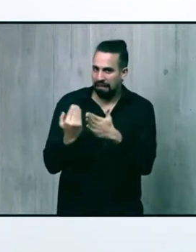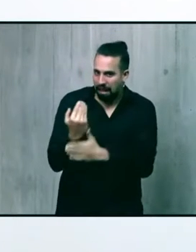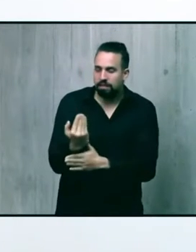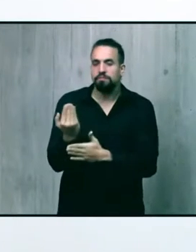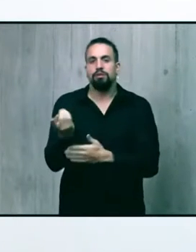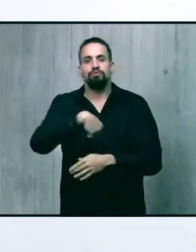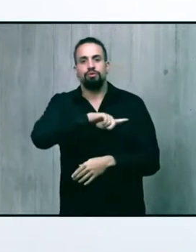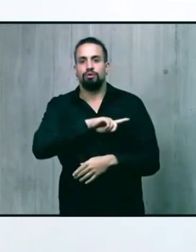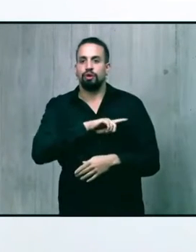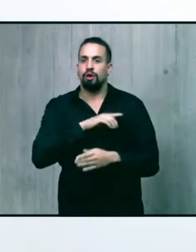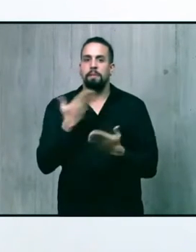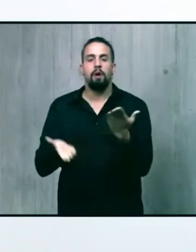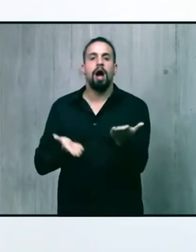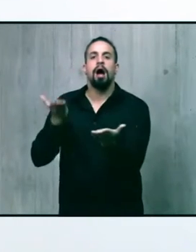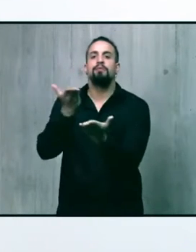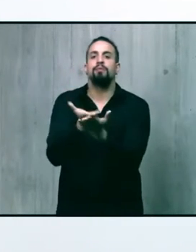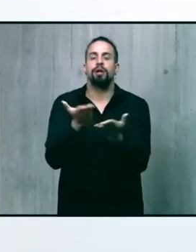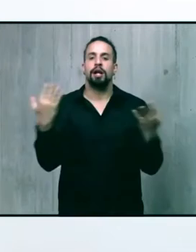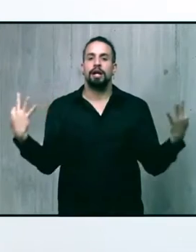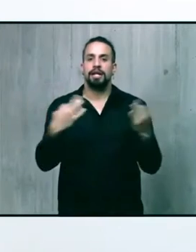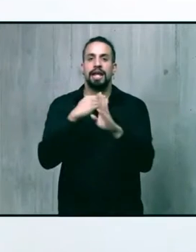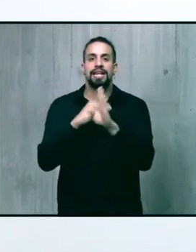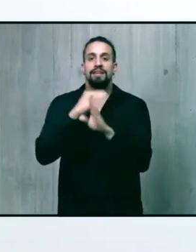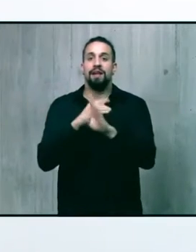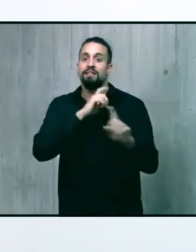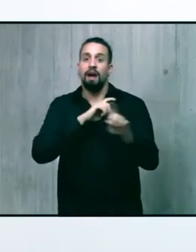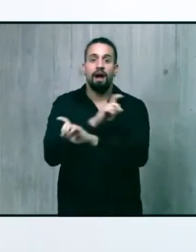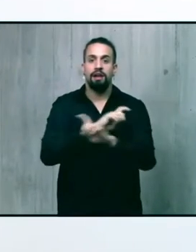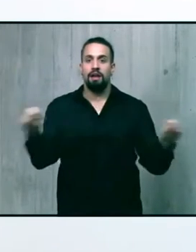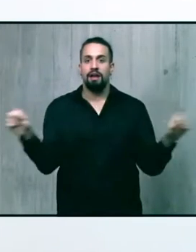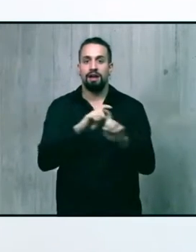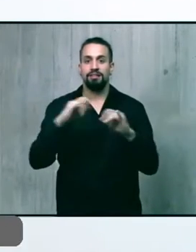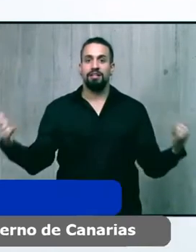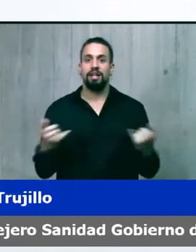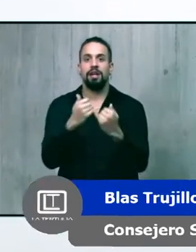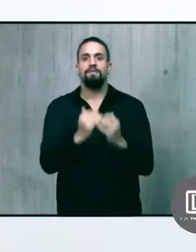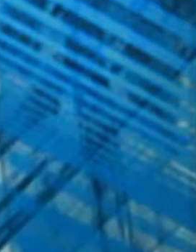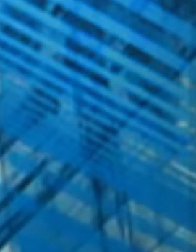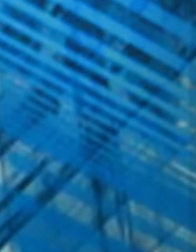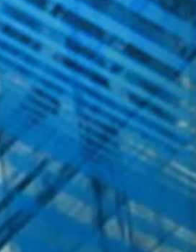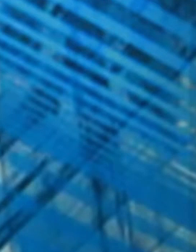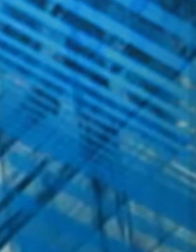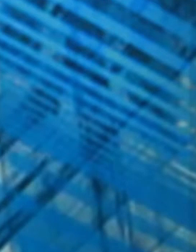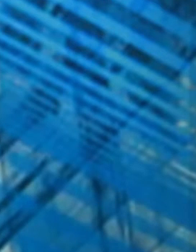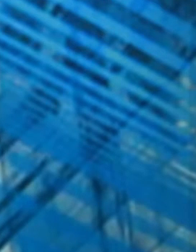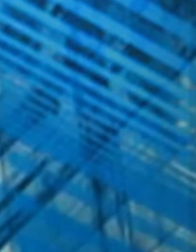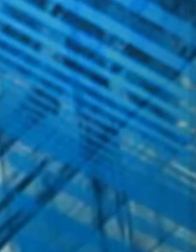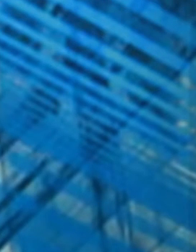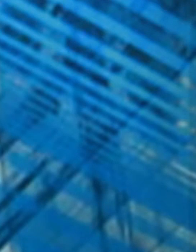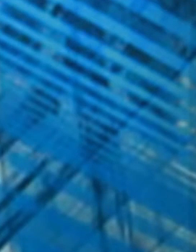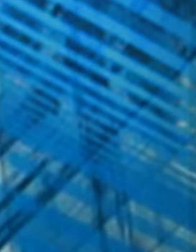vamos a proponer que el nivel de alerta de Tenerife suba al nivel 2. Bueno,